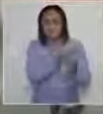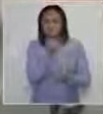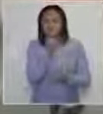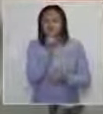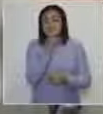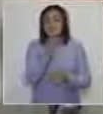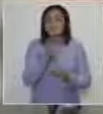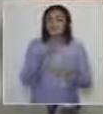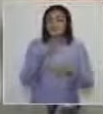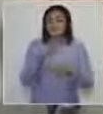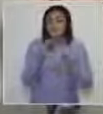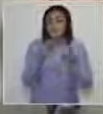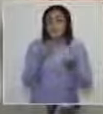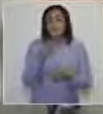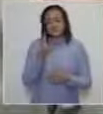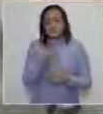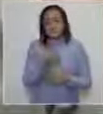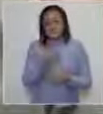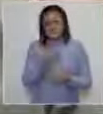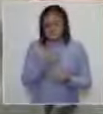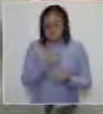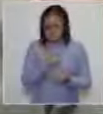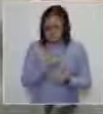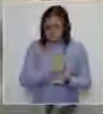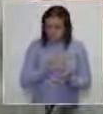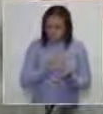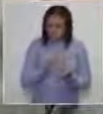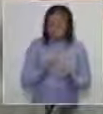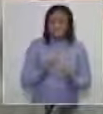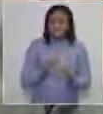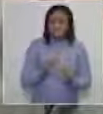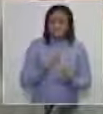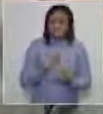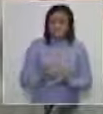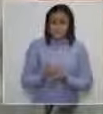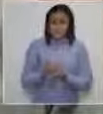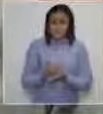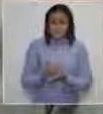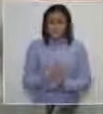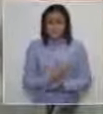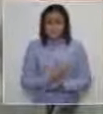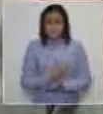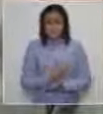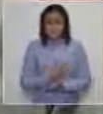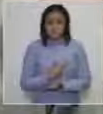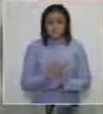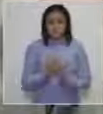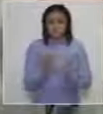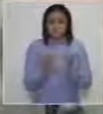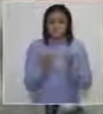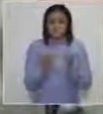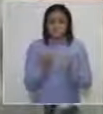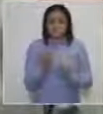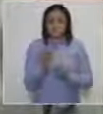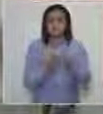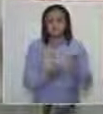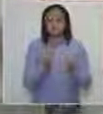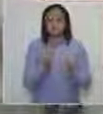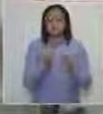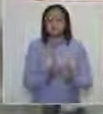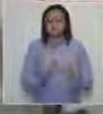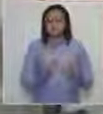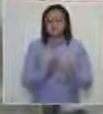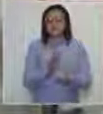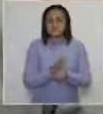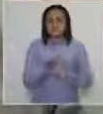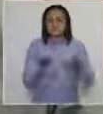agradecer, gobernador. La verdad es que lo hacemos con muchísimo gusto. Coincidimos contigo en varios puntos, dos de ellos fundamentales en